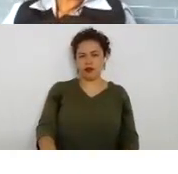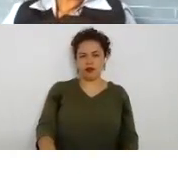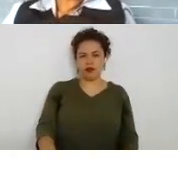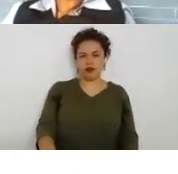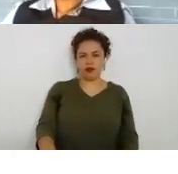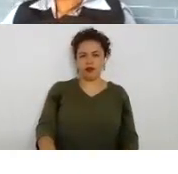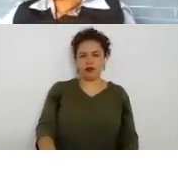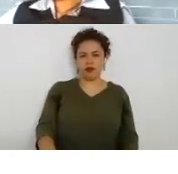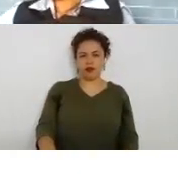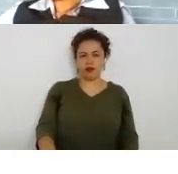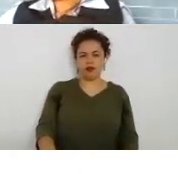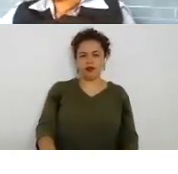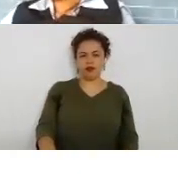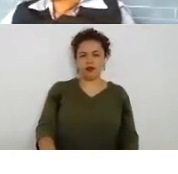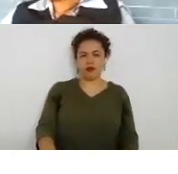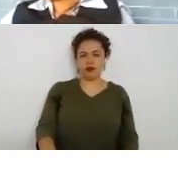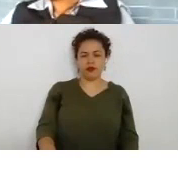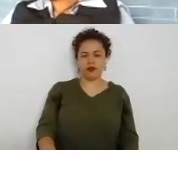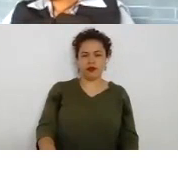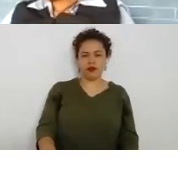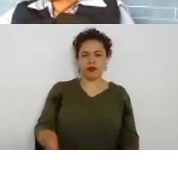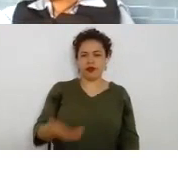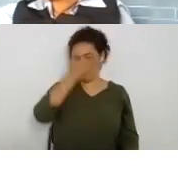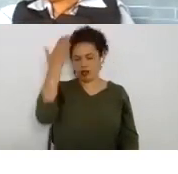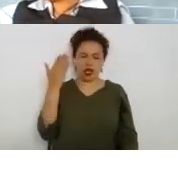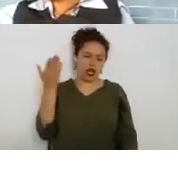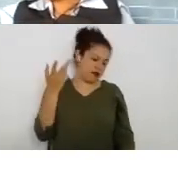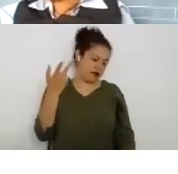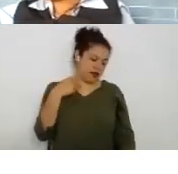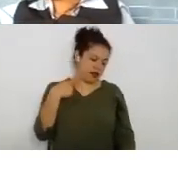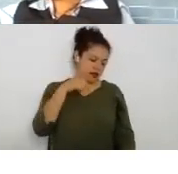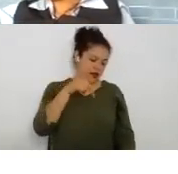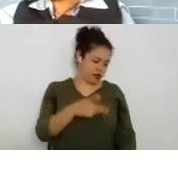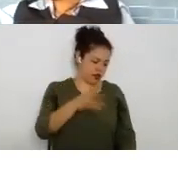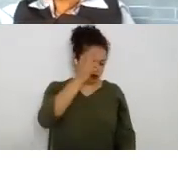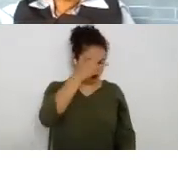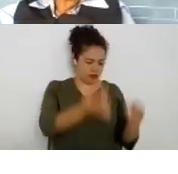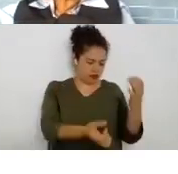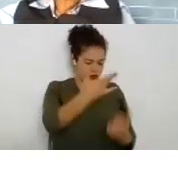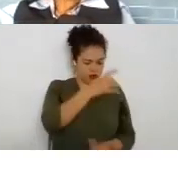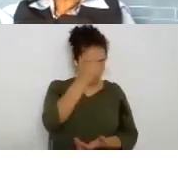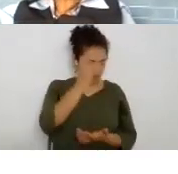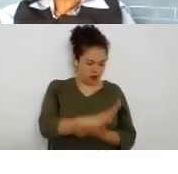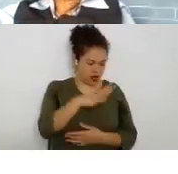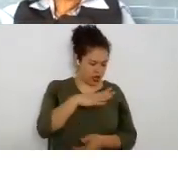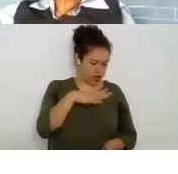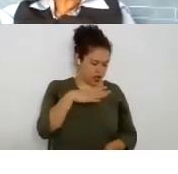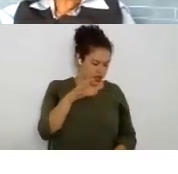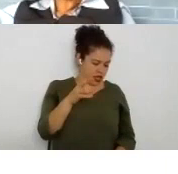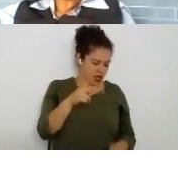Porque no sabemos si igual la persona tiene alguna... Recordemos que las quemaduras no solo pueden presentarse normalmente en la